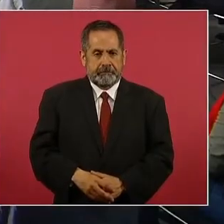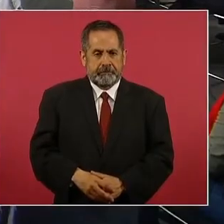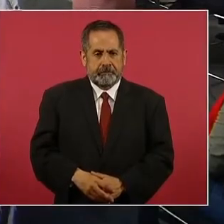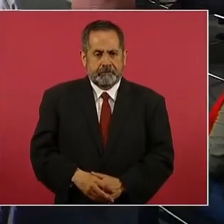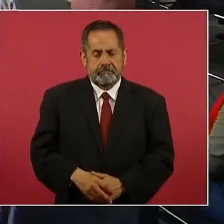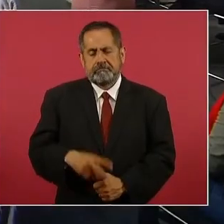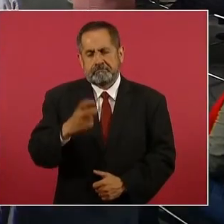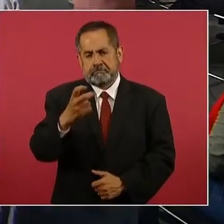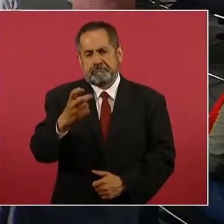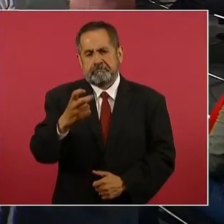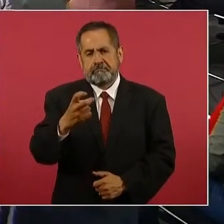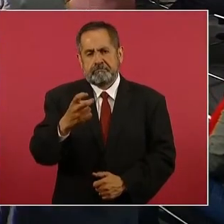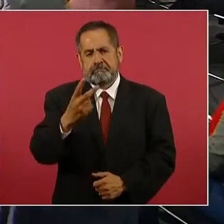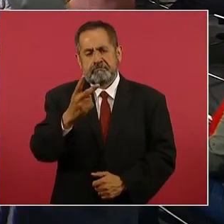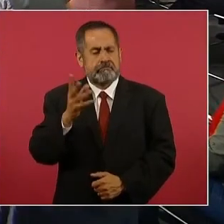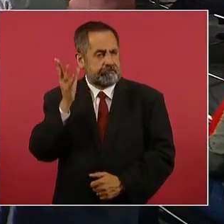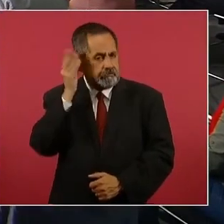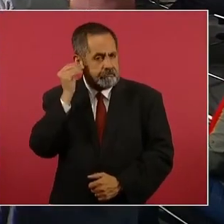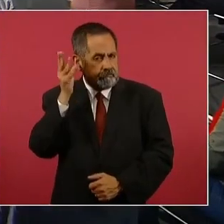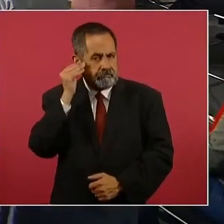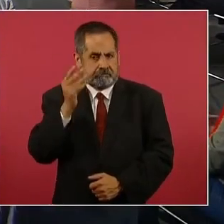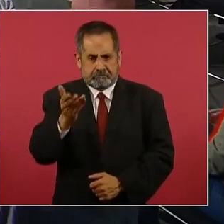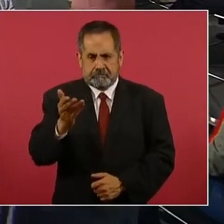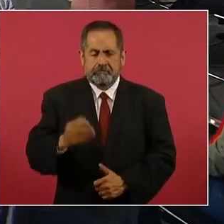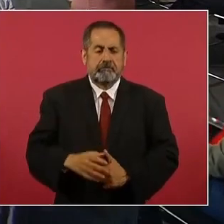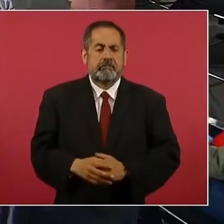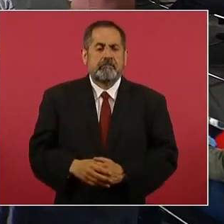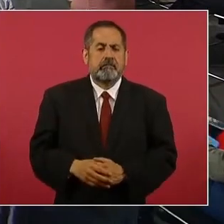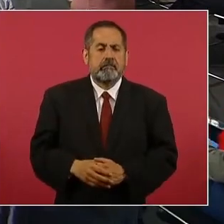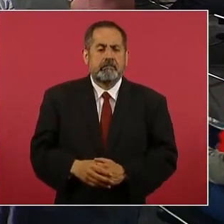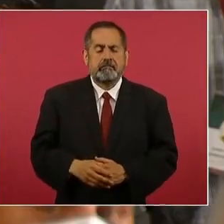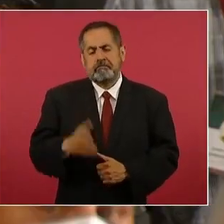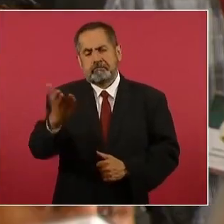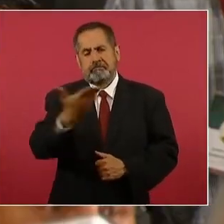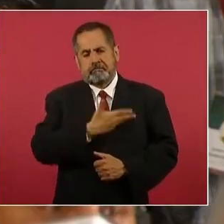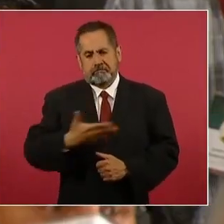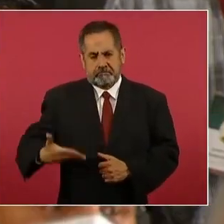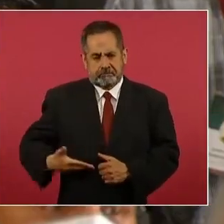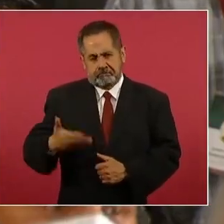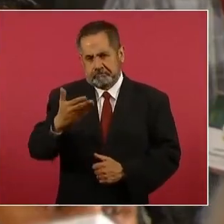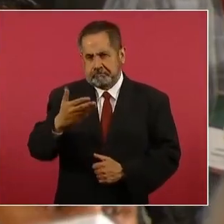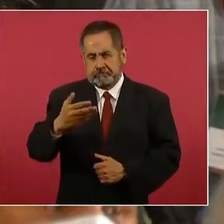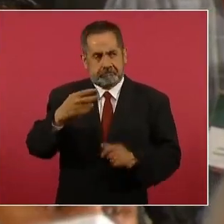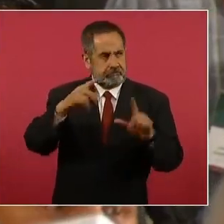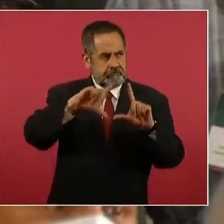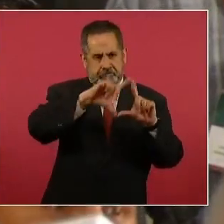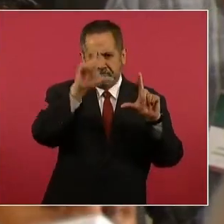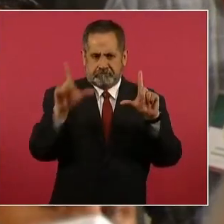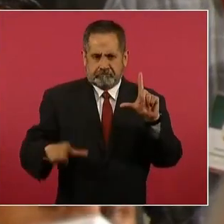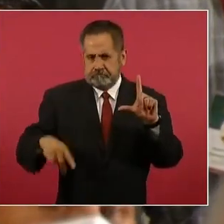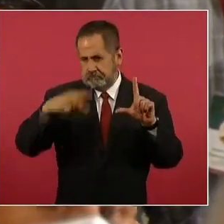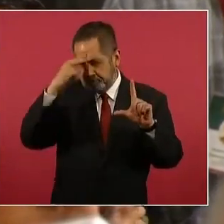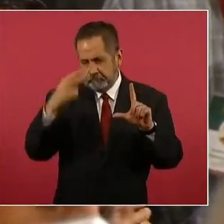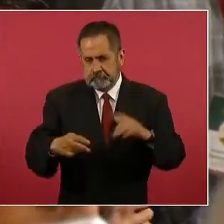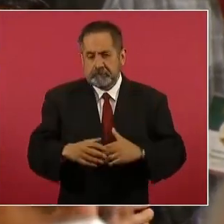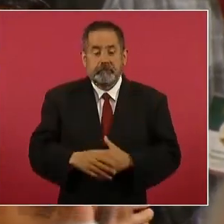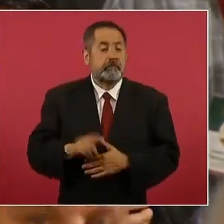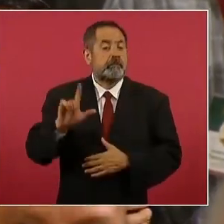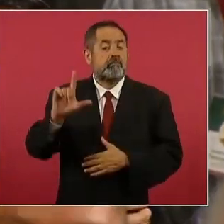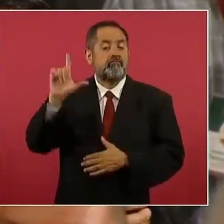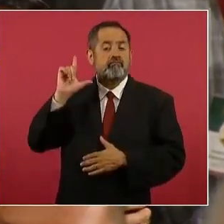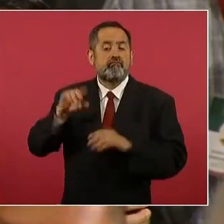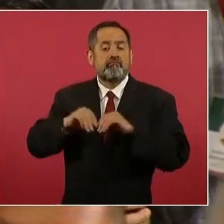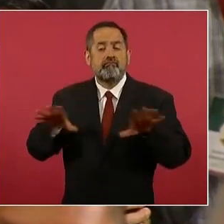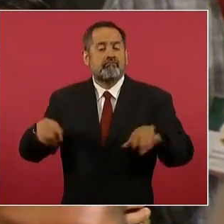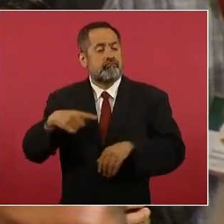Pues esos serían los dos audios, señor presidente. Presidente, todos los mexicanos, el lunes salió a medios el líder